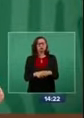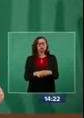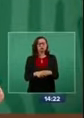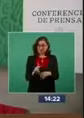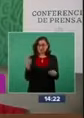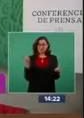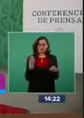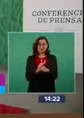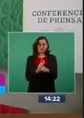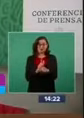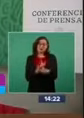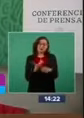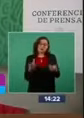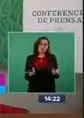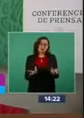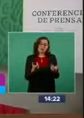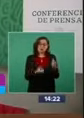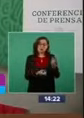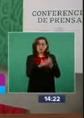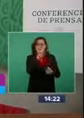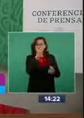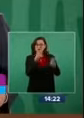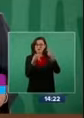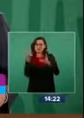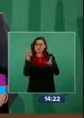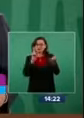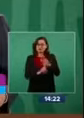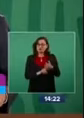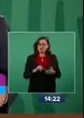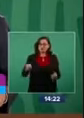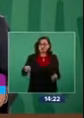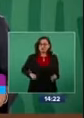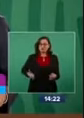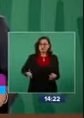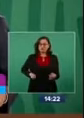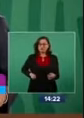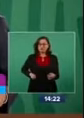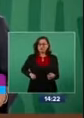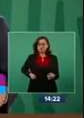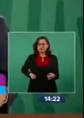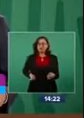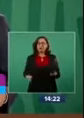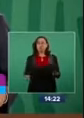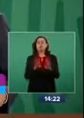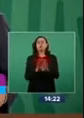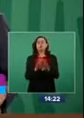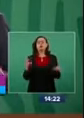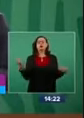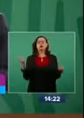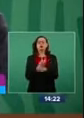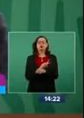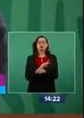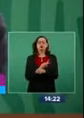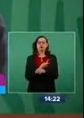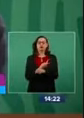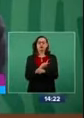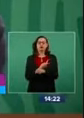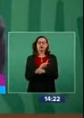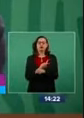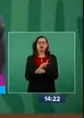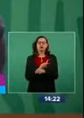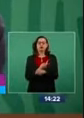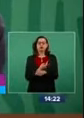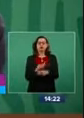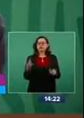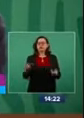Sin embargo, hay intereses, porque quienes se benefician cuando hay una medida de esta, pues son las